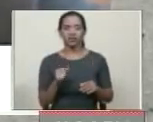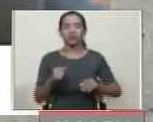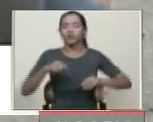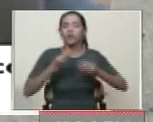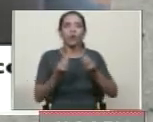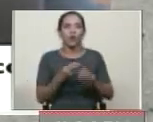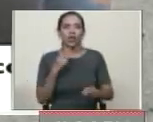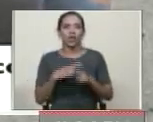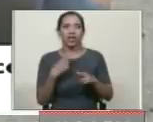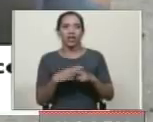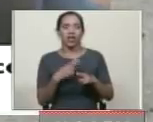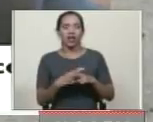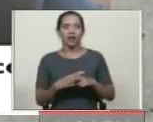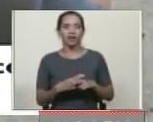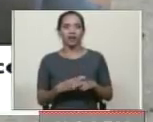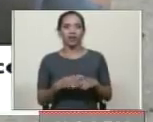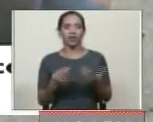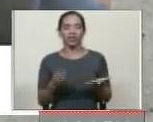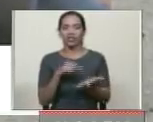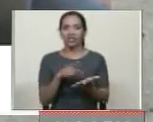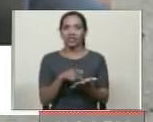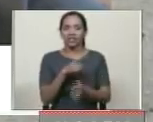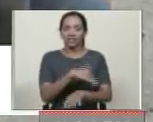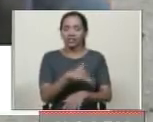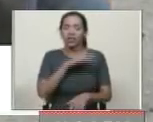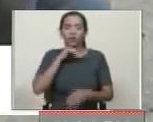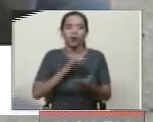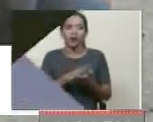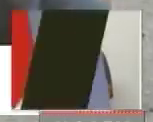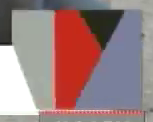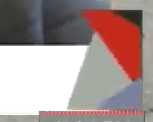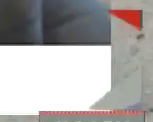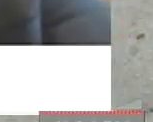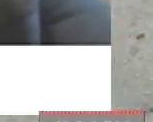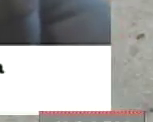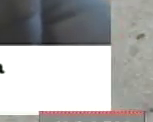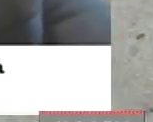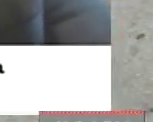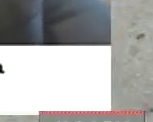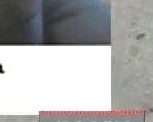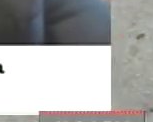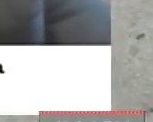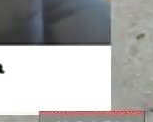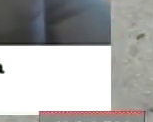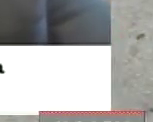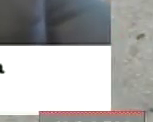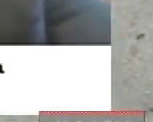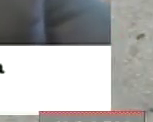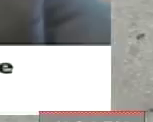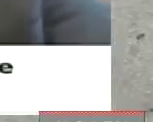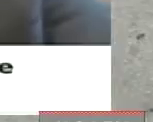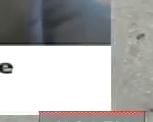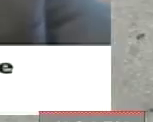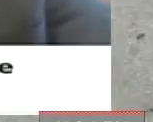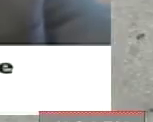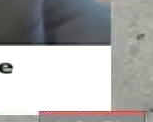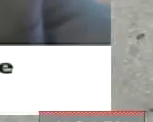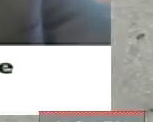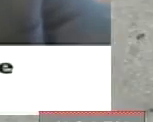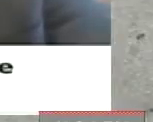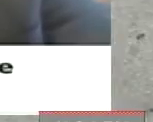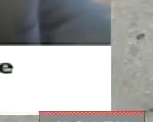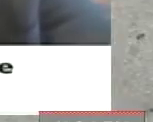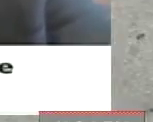hubiera a la cárcel, pero antes de irse a la cárcel quiere morir matando. Entonces, en su odio patológico, en su deseo de venganza, lo que ha hecho es entregar a